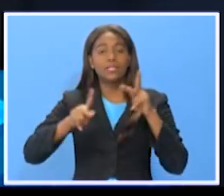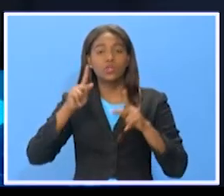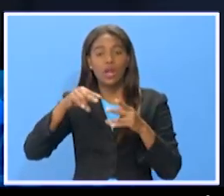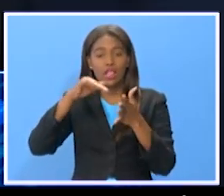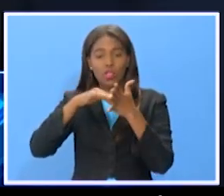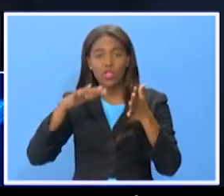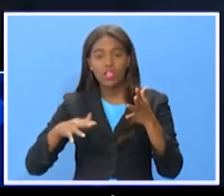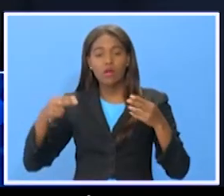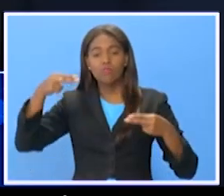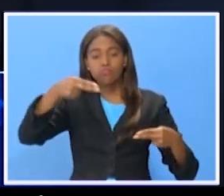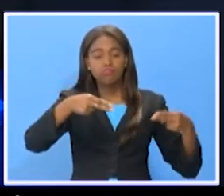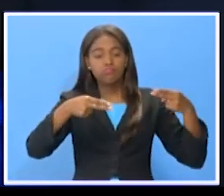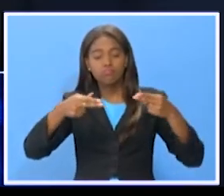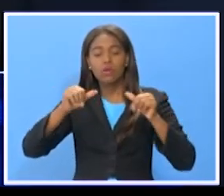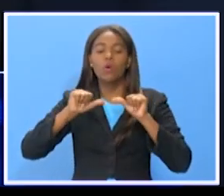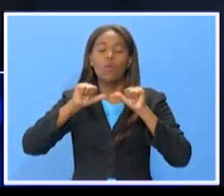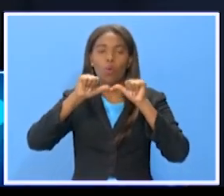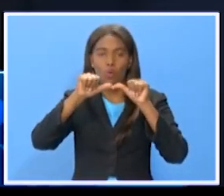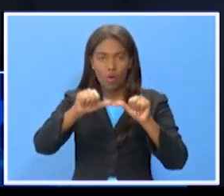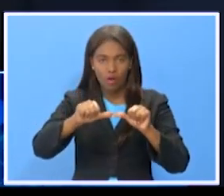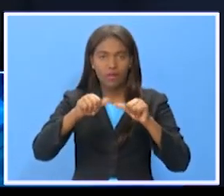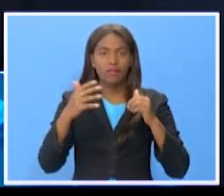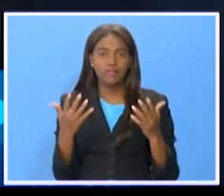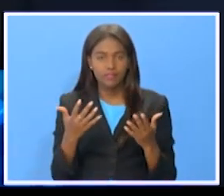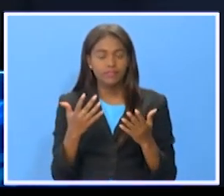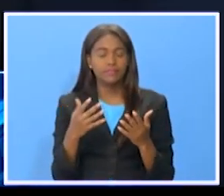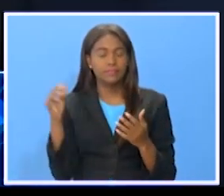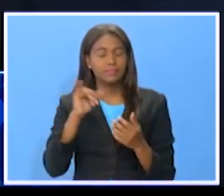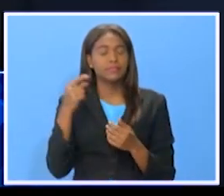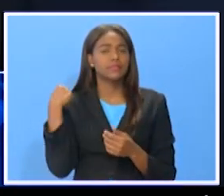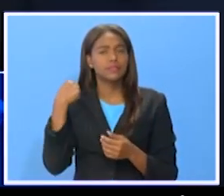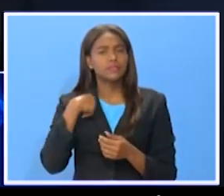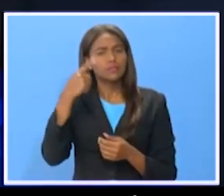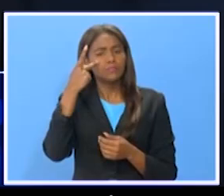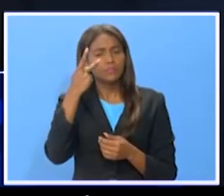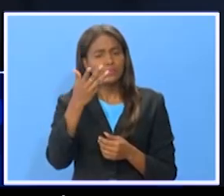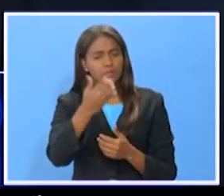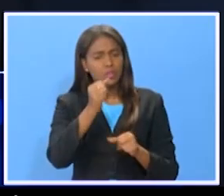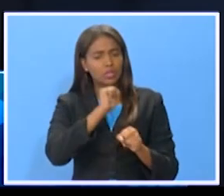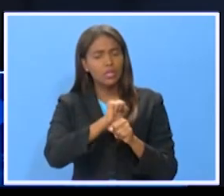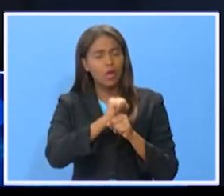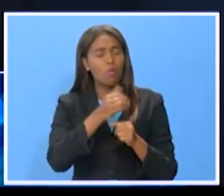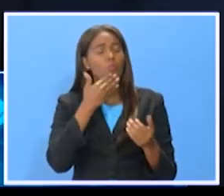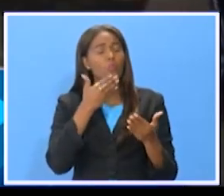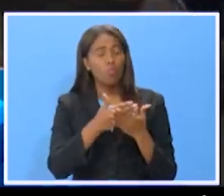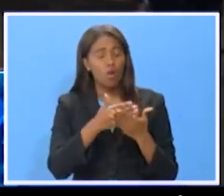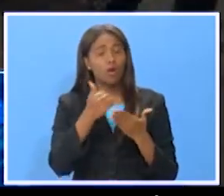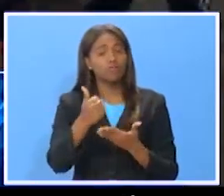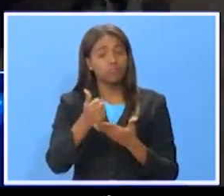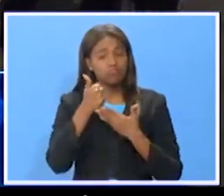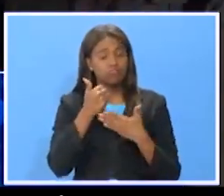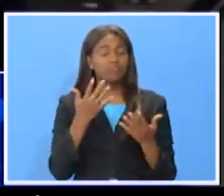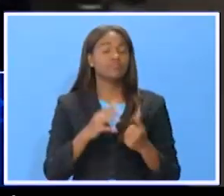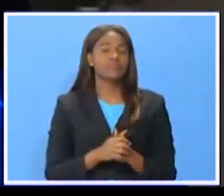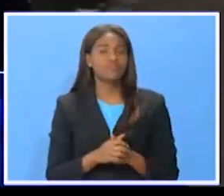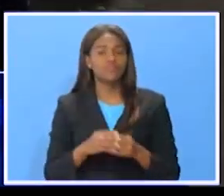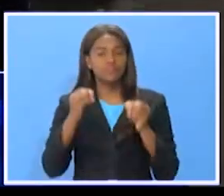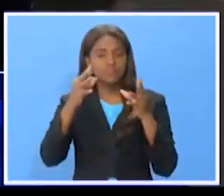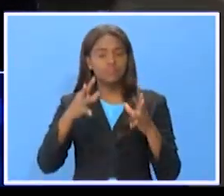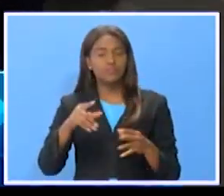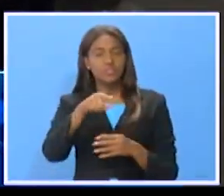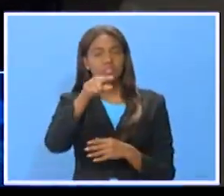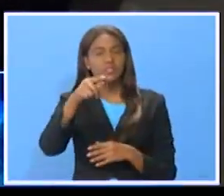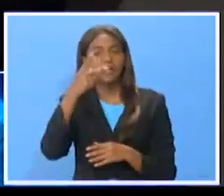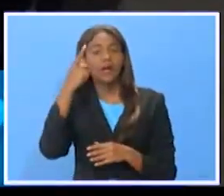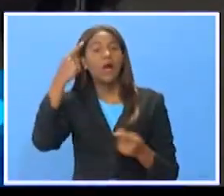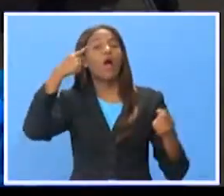de estudiantes para siempre. Entonces, nosotros vemos a esa estrategia como un amortiguador. Los maestros